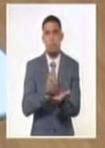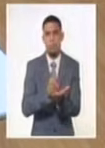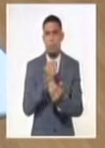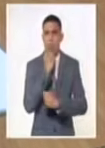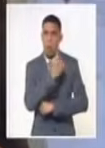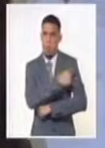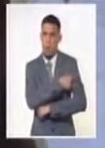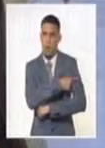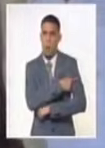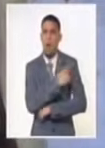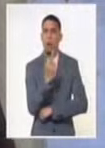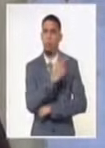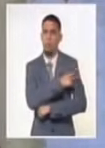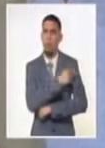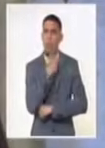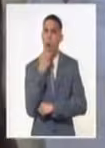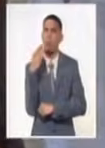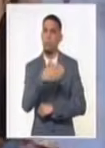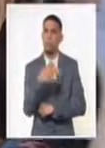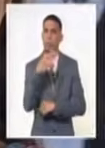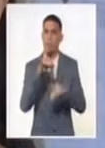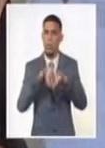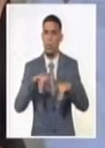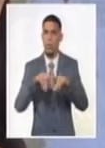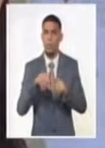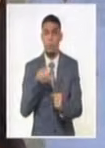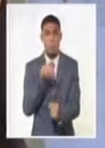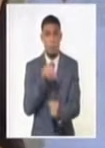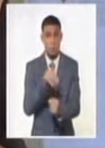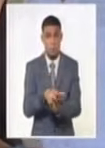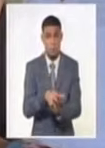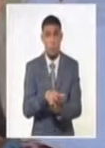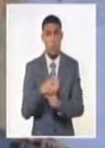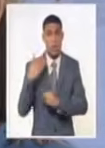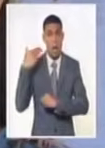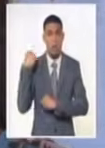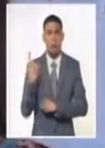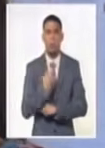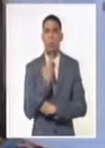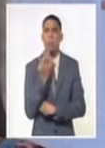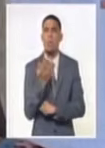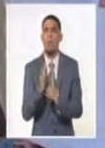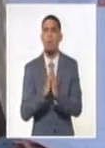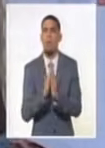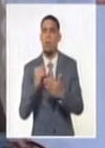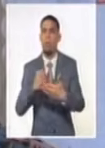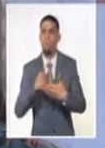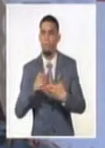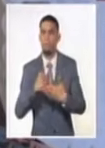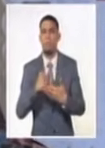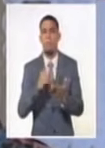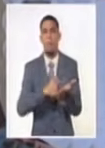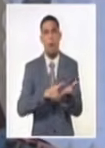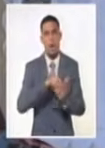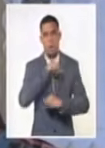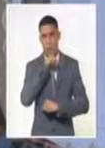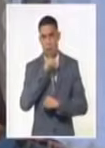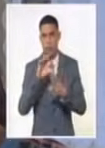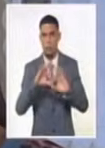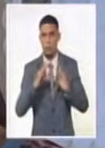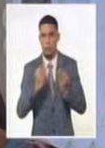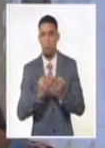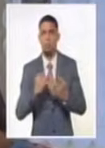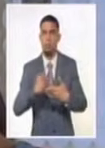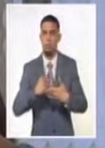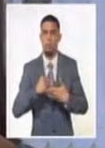UCI. De un principio solicitamos la colaboración de todos los padres que teníamos que necesariamente fungir en los diferentes roles